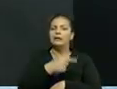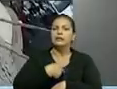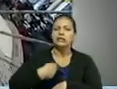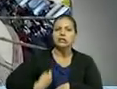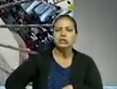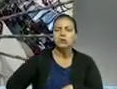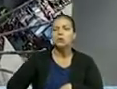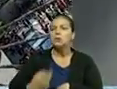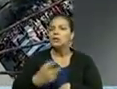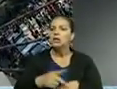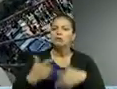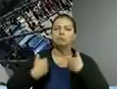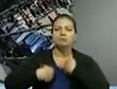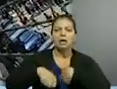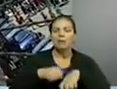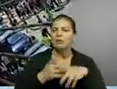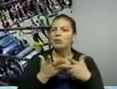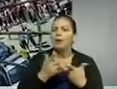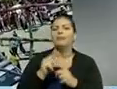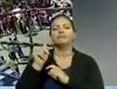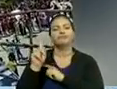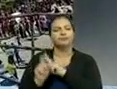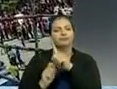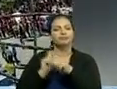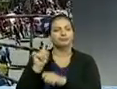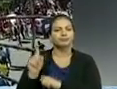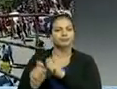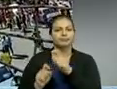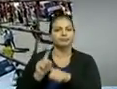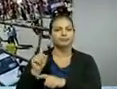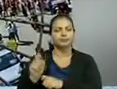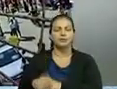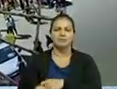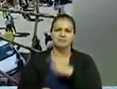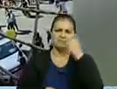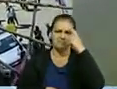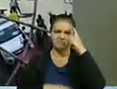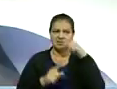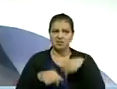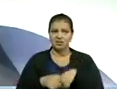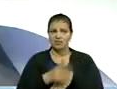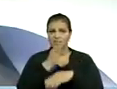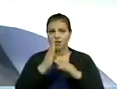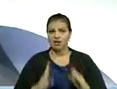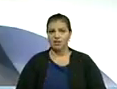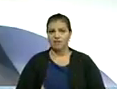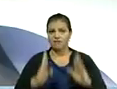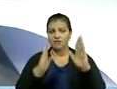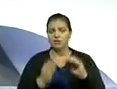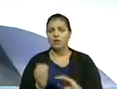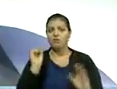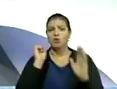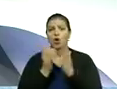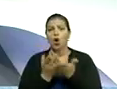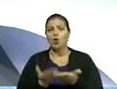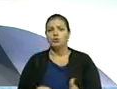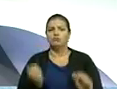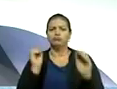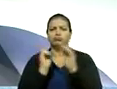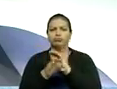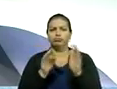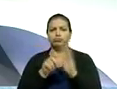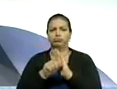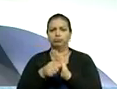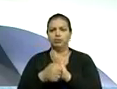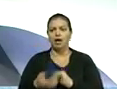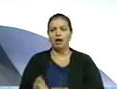realizar aquí en el centro de Guayaquil en cuanto a ese tipo de negocios que funcionan como bodegas en los edificios y que no tienen los respectivos permisos,